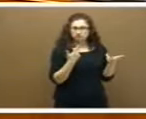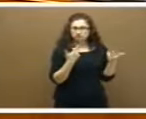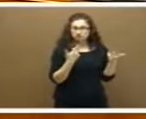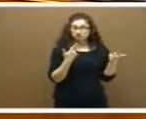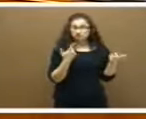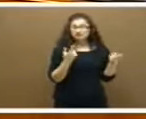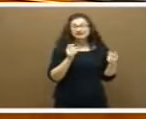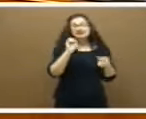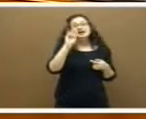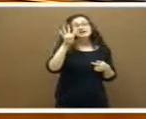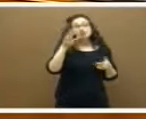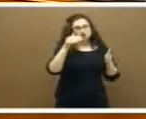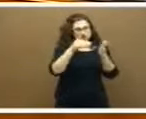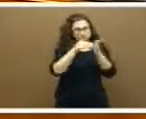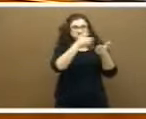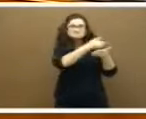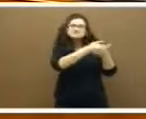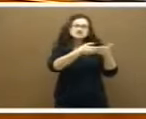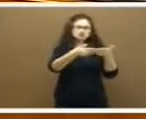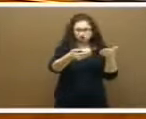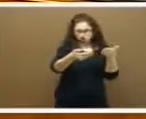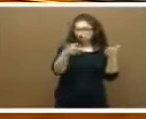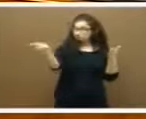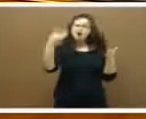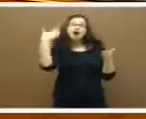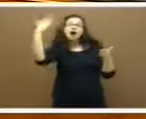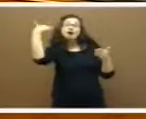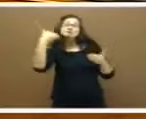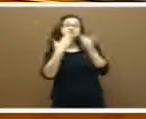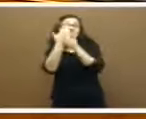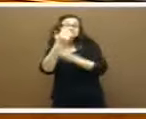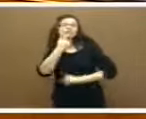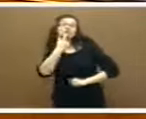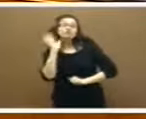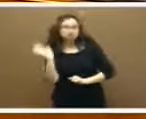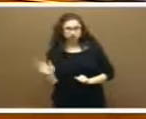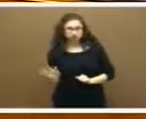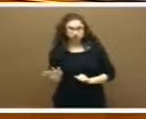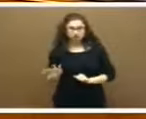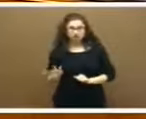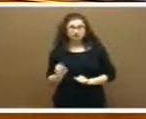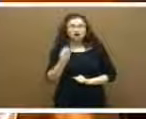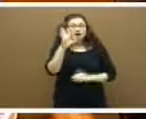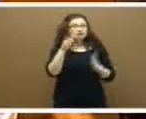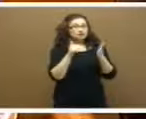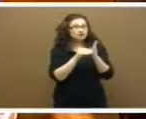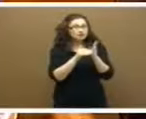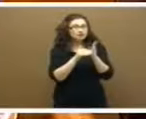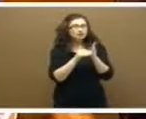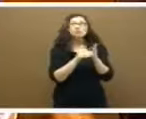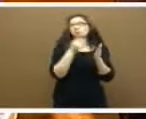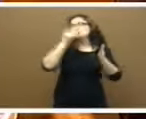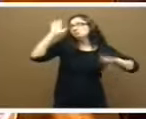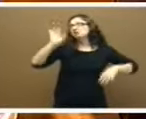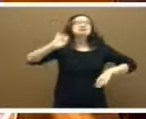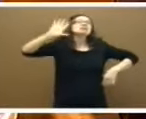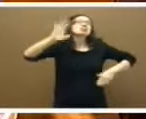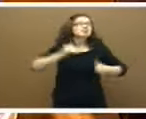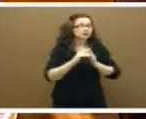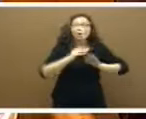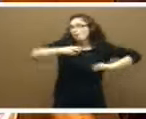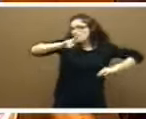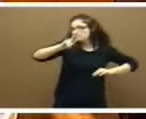Sobre 14.000 millones, decía usted hace pocos días. Y en vez de 14.000, ¿por qué no 15.000 o